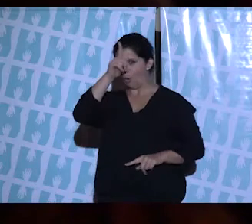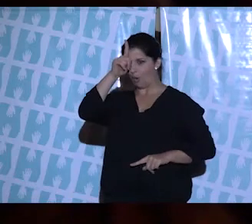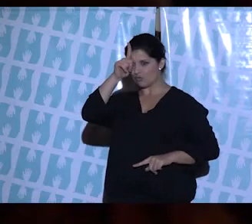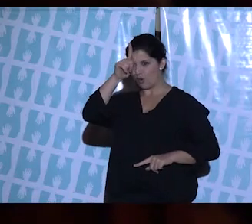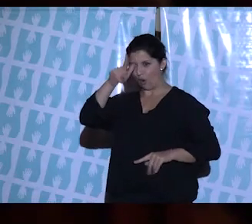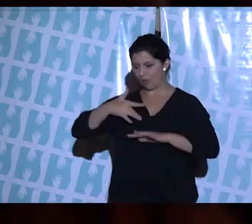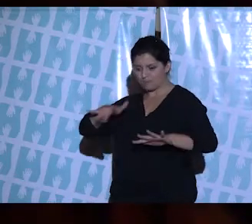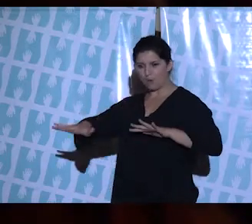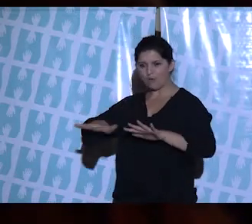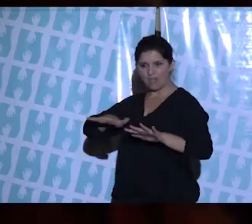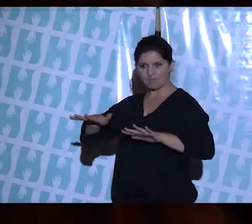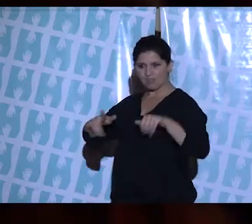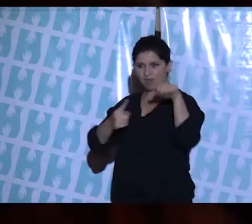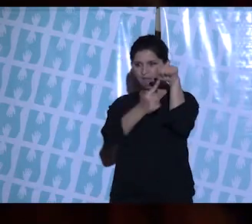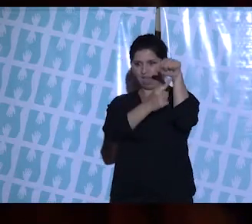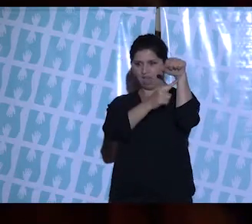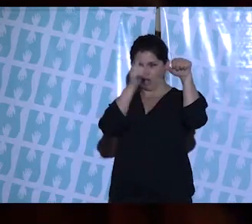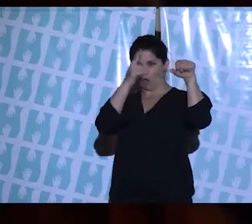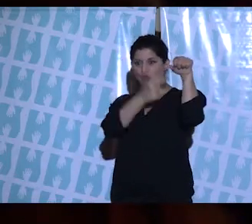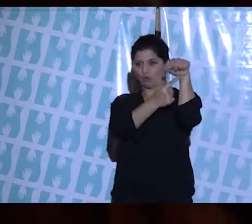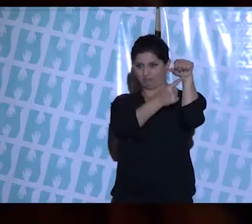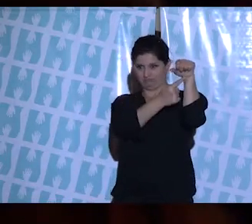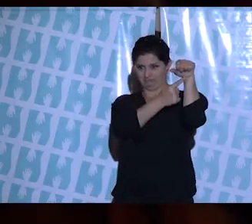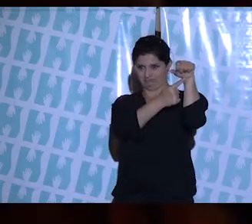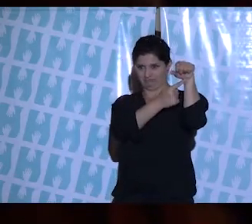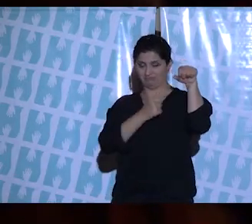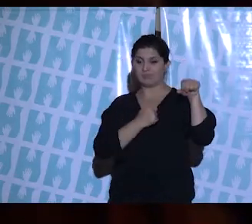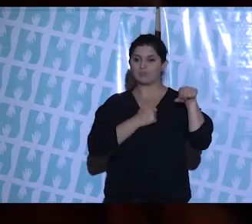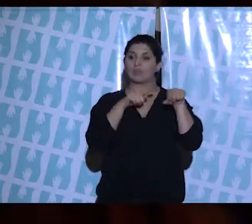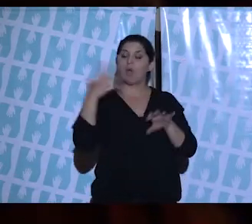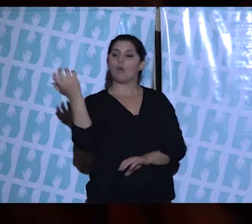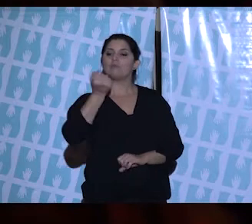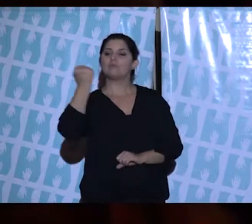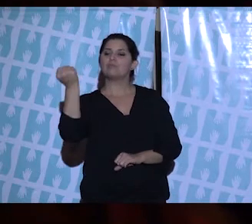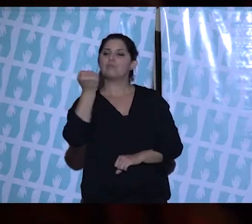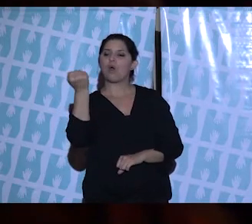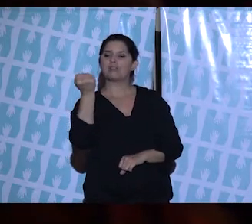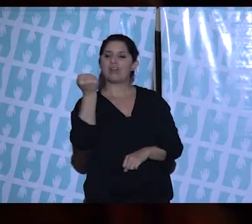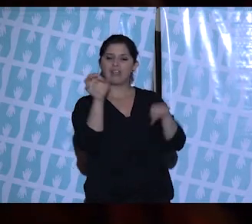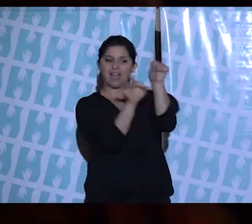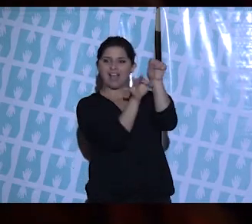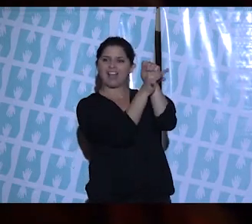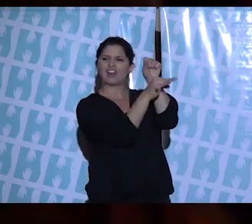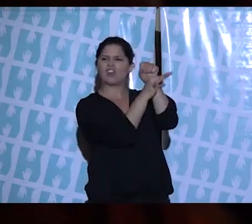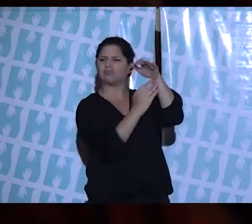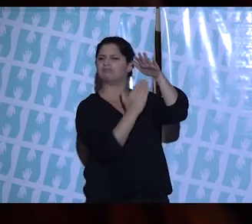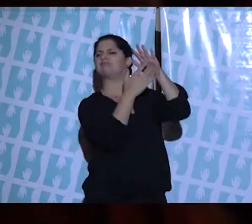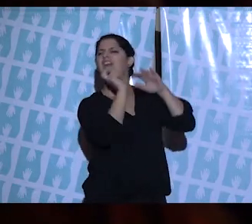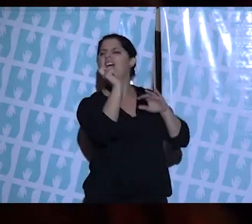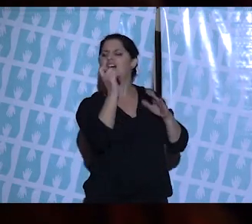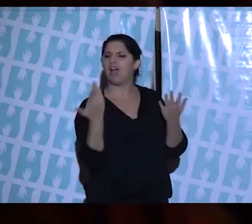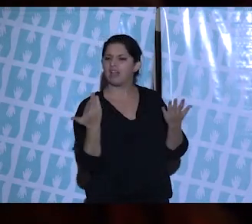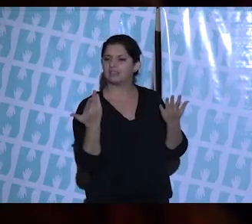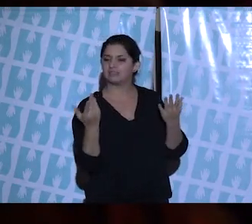la actividad motora. ¿Y quién cumple un rol fundamental en esos ganglios de la base?